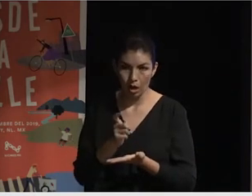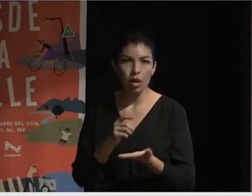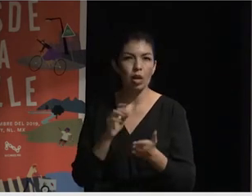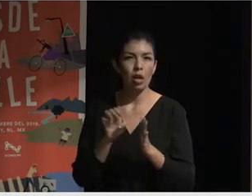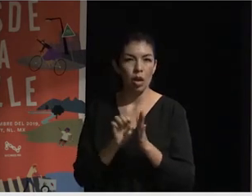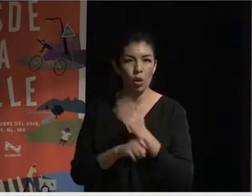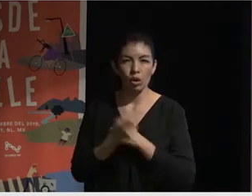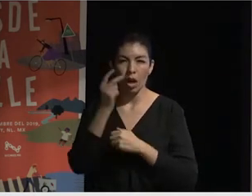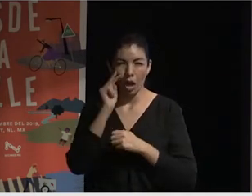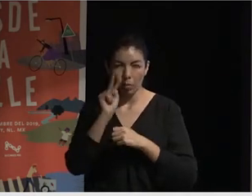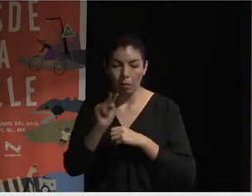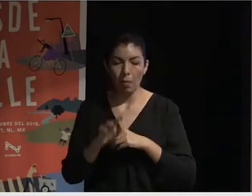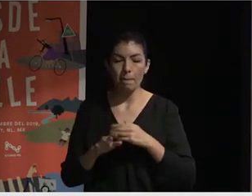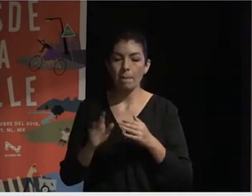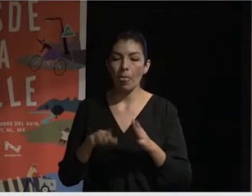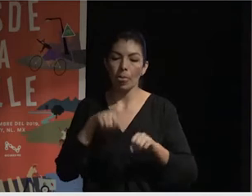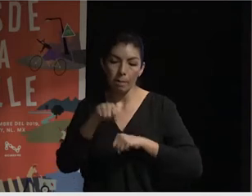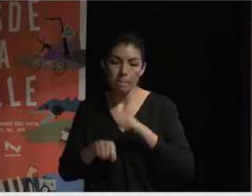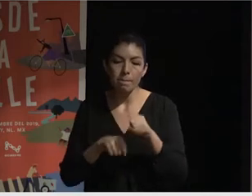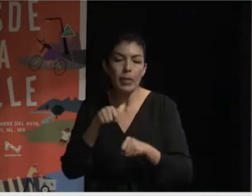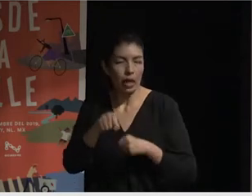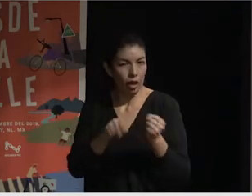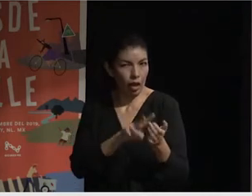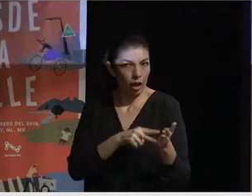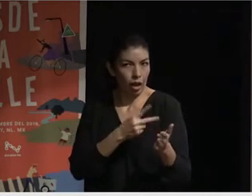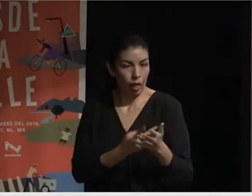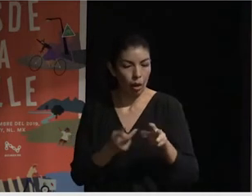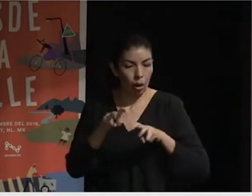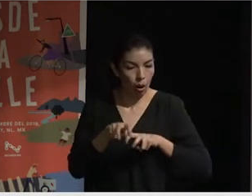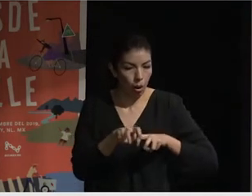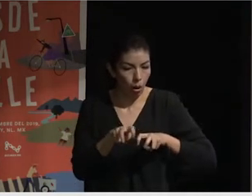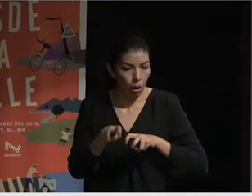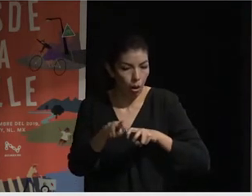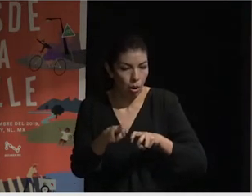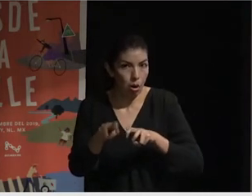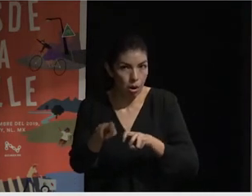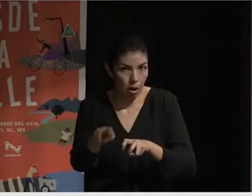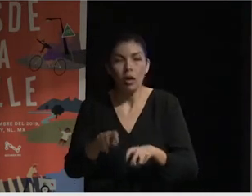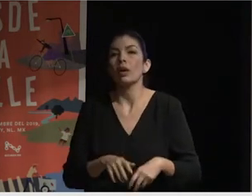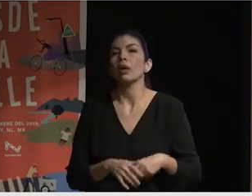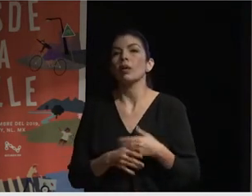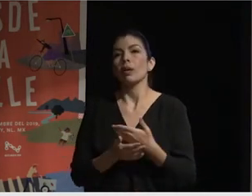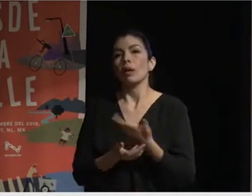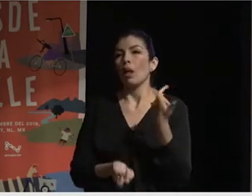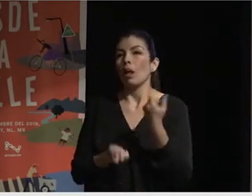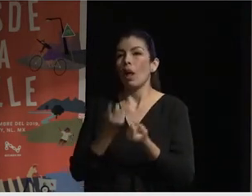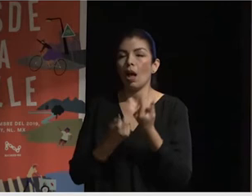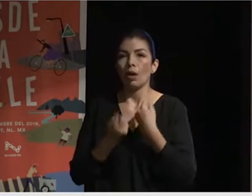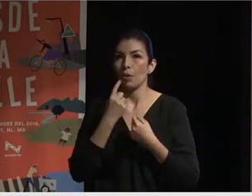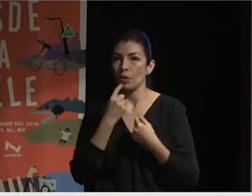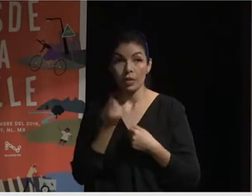y se dio un fenómeno muy interesante porque montándose bajo el discurso de movilidad urbana sustentable, ¿no? Fue como, ya llegó este nuevo modelo